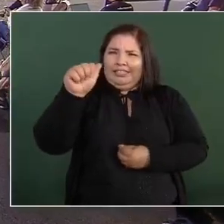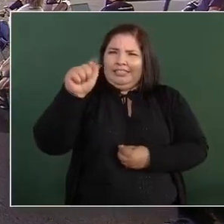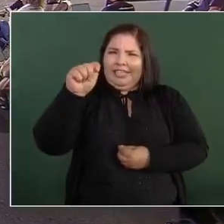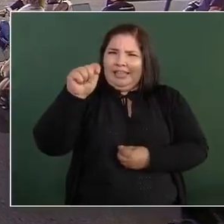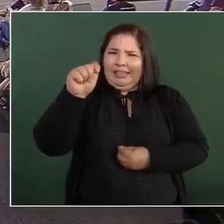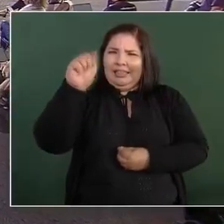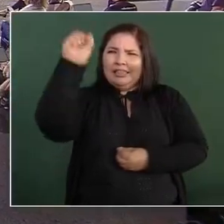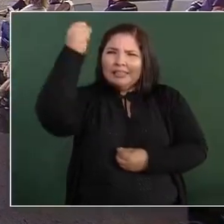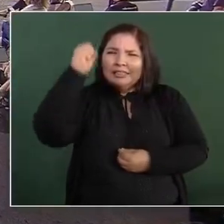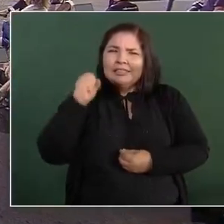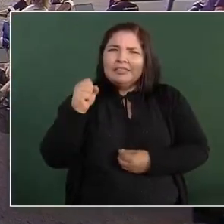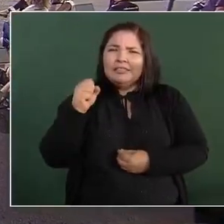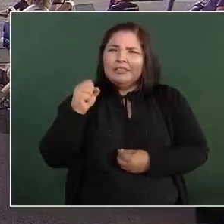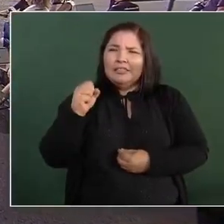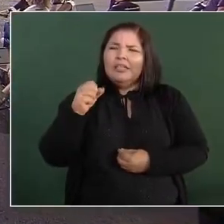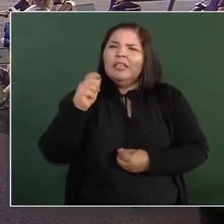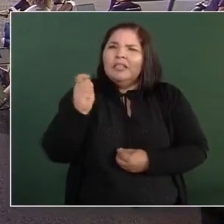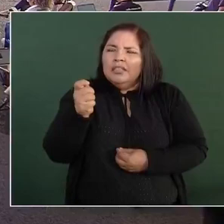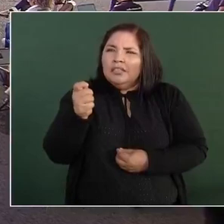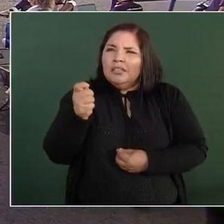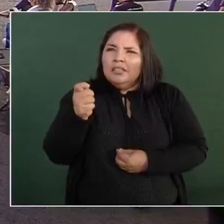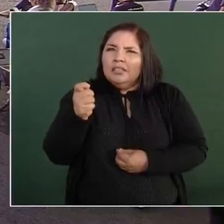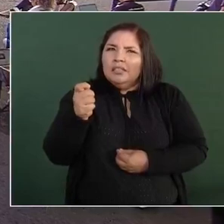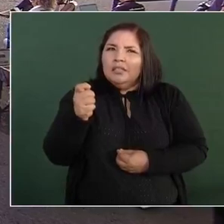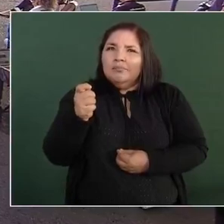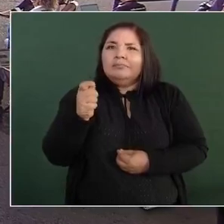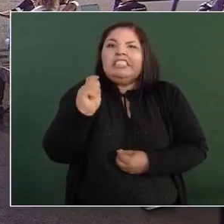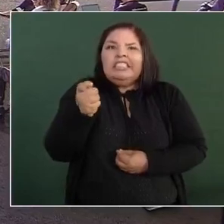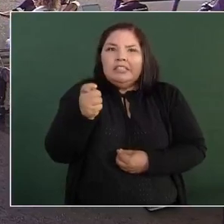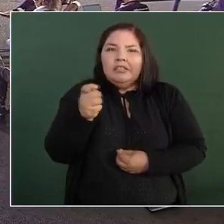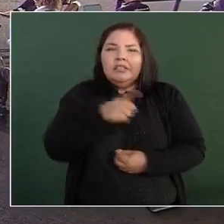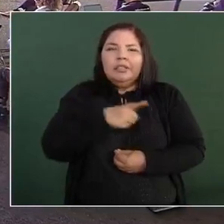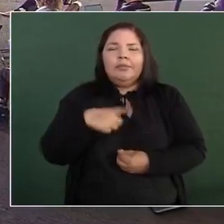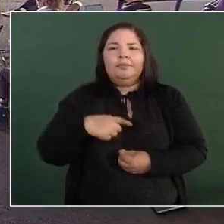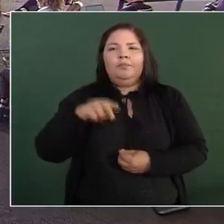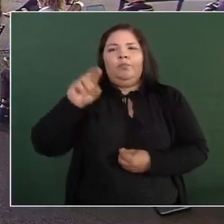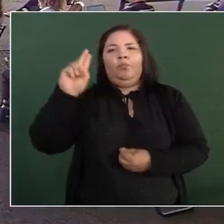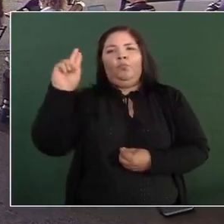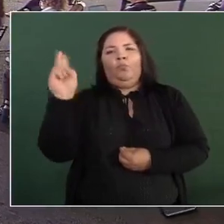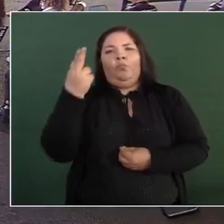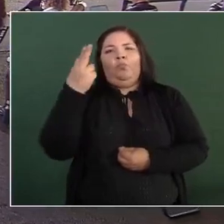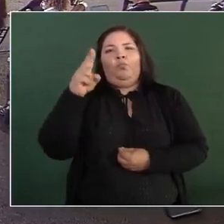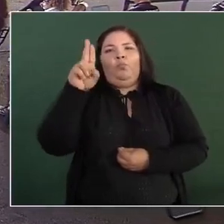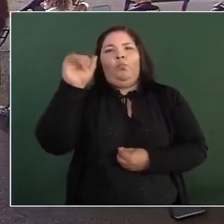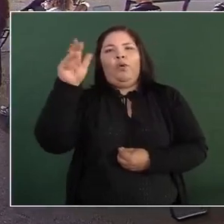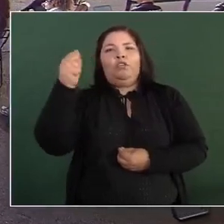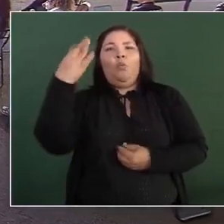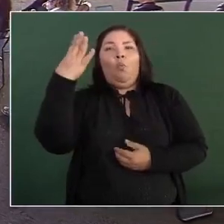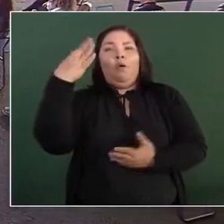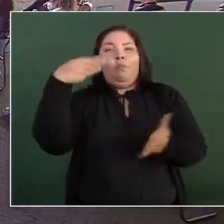Sinaloa, les pregunté qué hay de Sinaloa, nada más hay una cosa, se llama Universidad Autónoma de Sinaloa, debe 4,000 millones de pesos